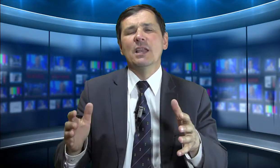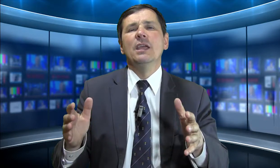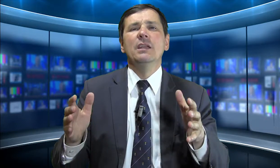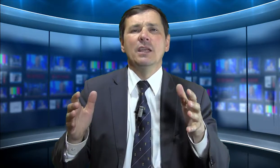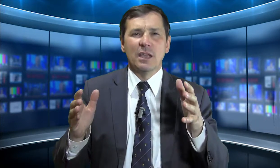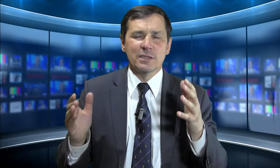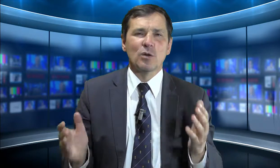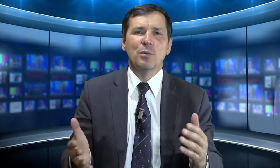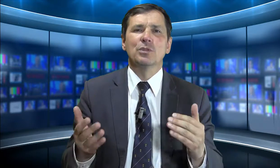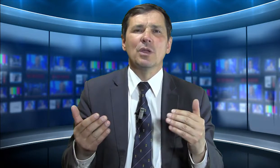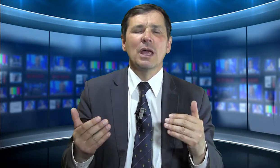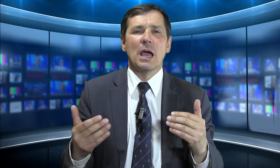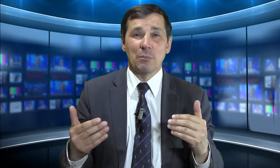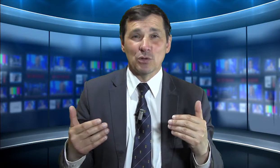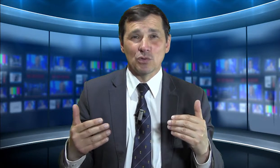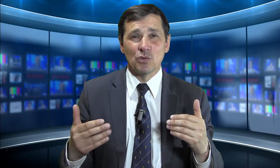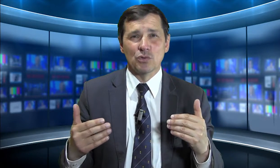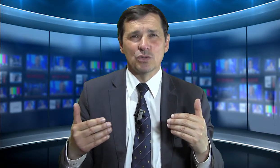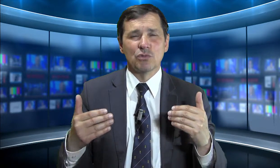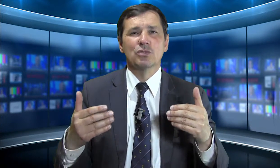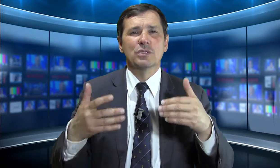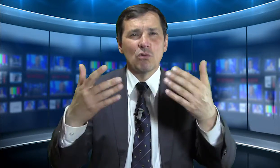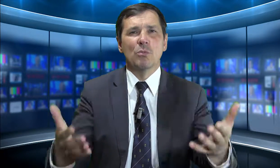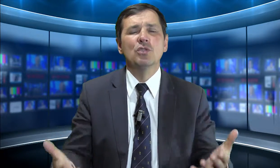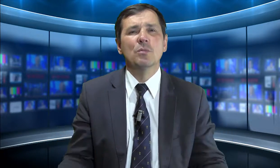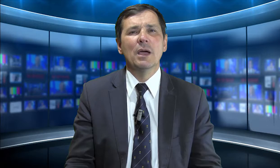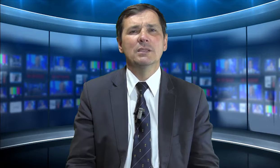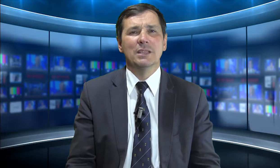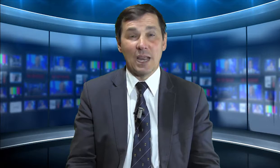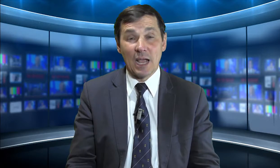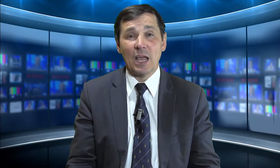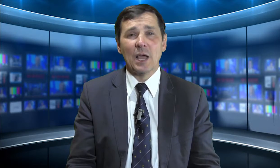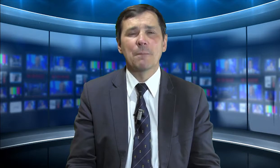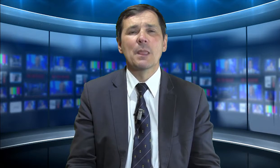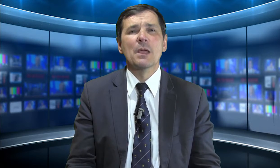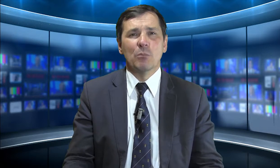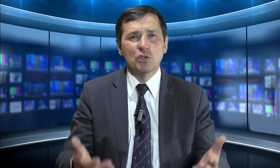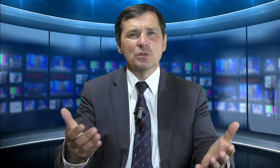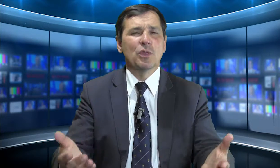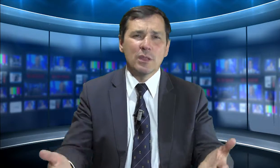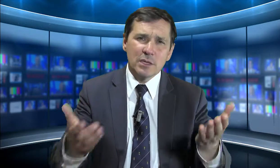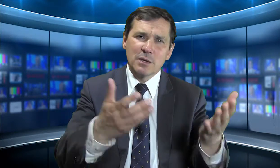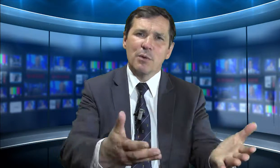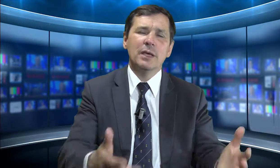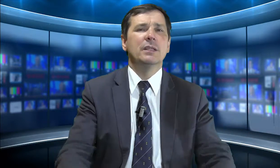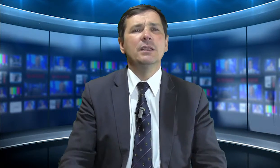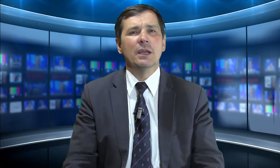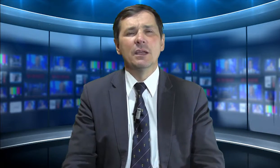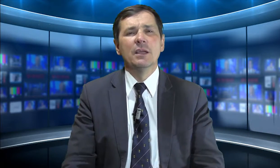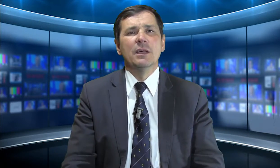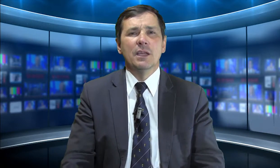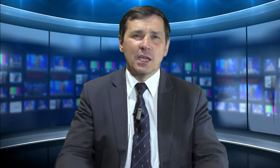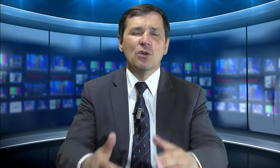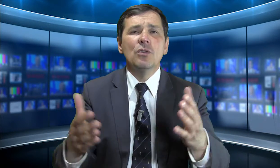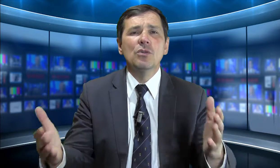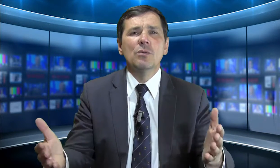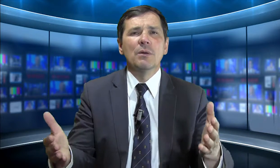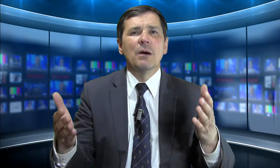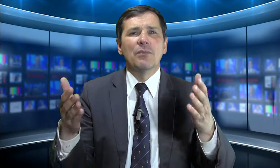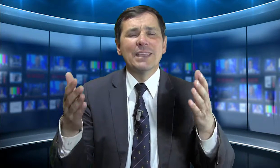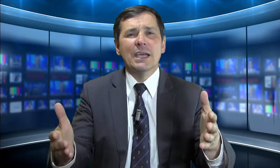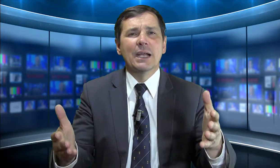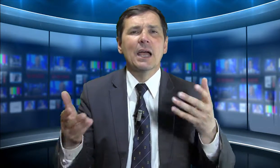Que si alguien ingresa con posterioridad, pero su situación de salud es mucho más delicada, mucho más urgente, se puede atender y que